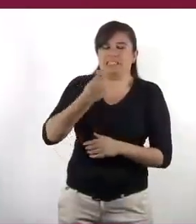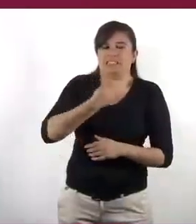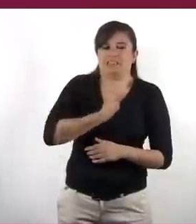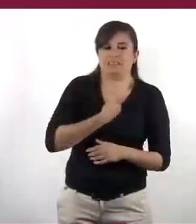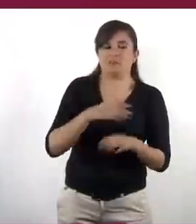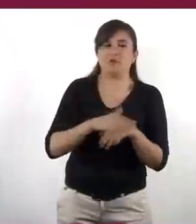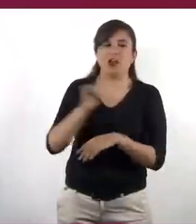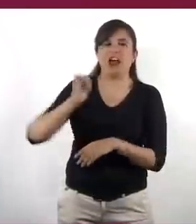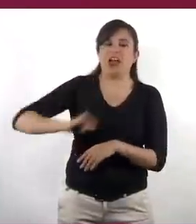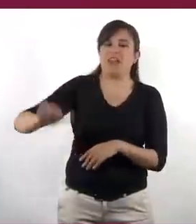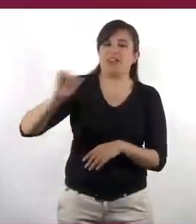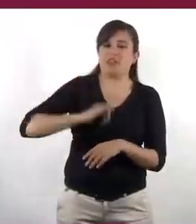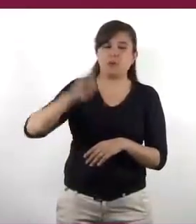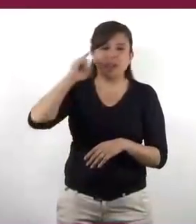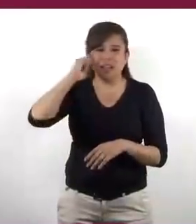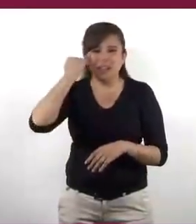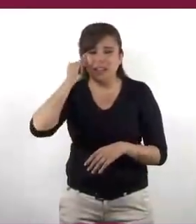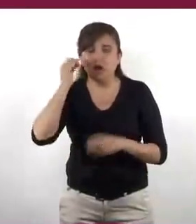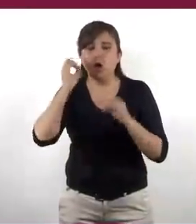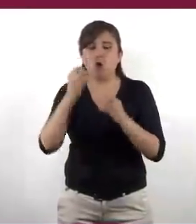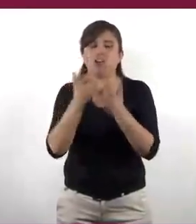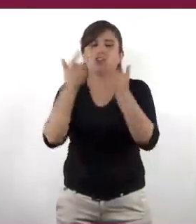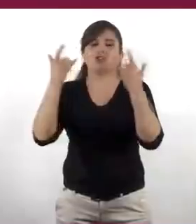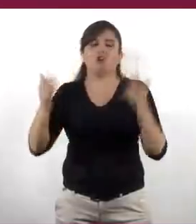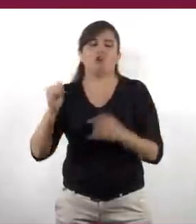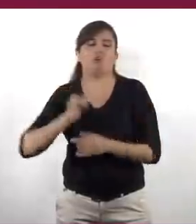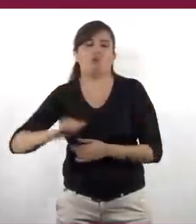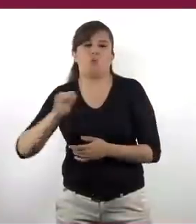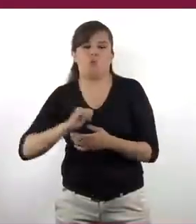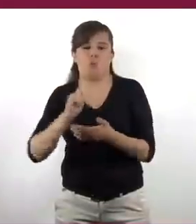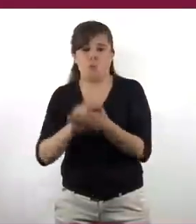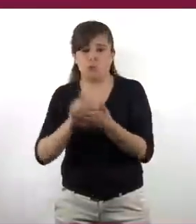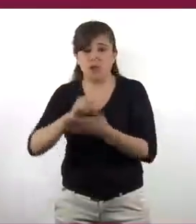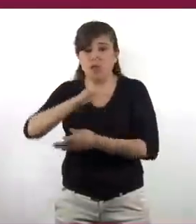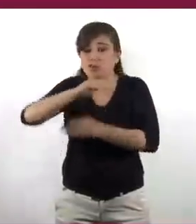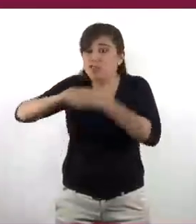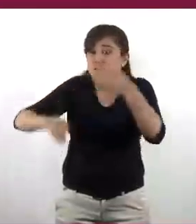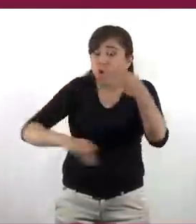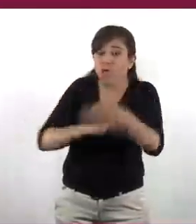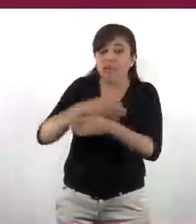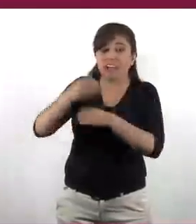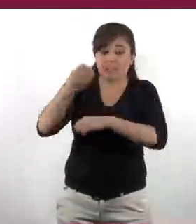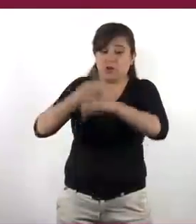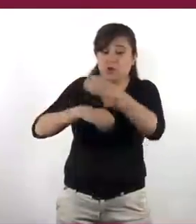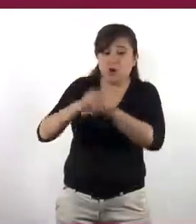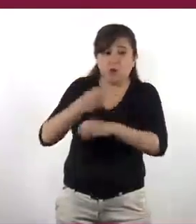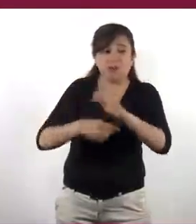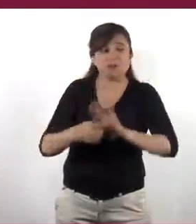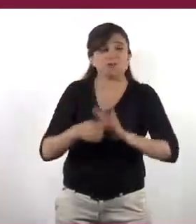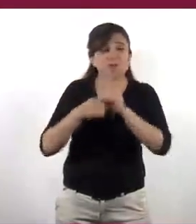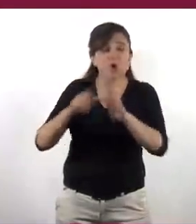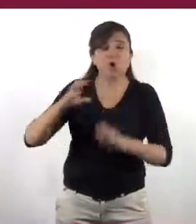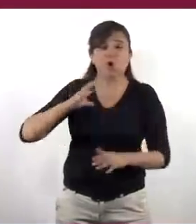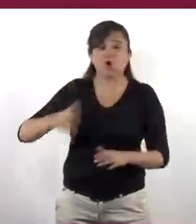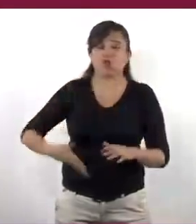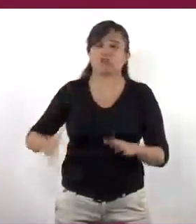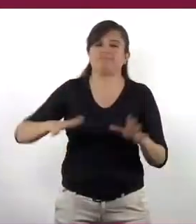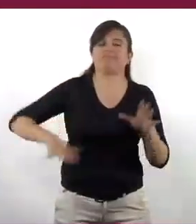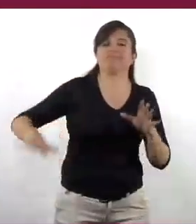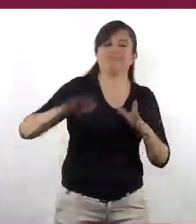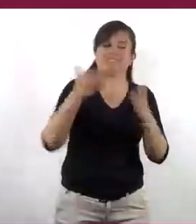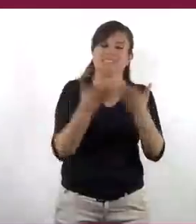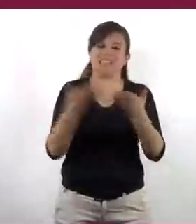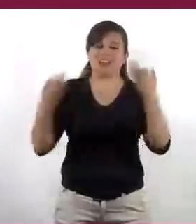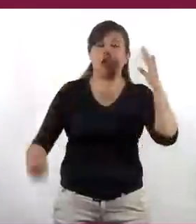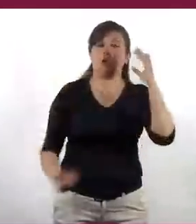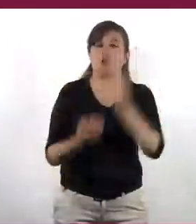por la antigüedad indígena o la historia colonial. Todas las obras exaltaron orgullo por su suelo, por la